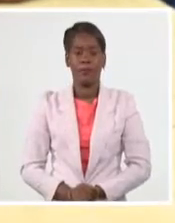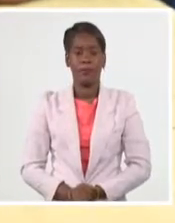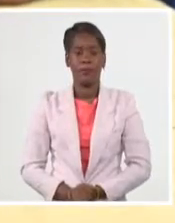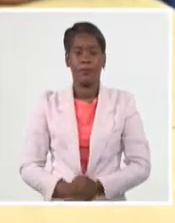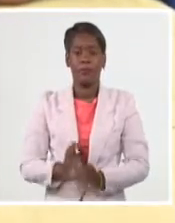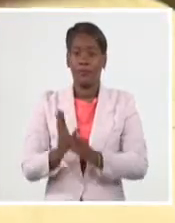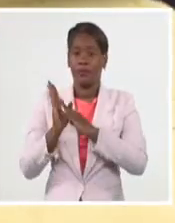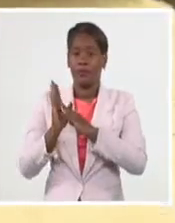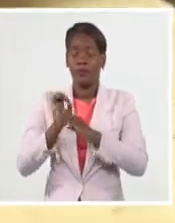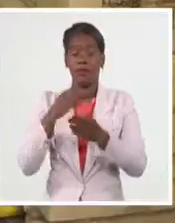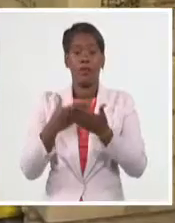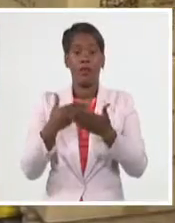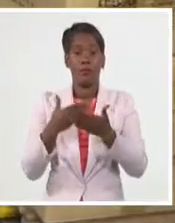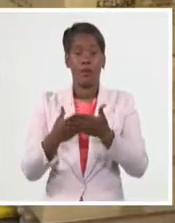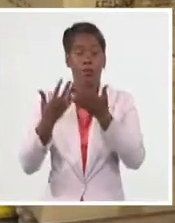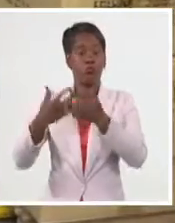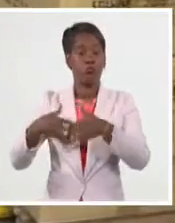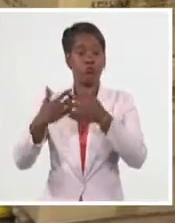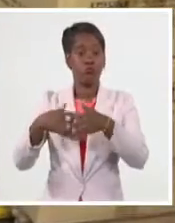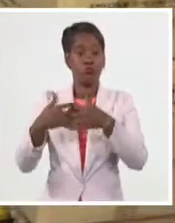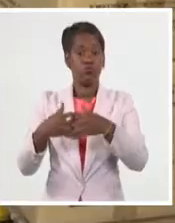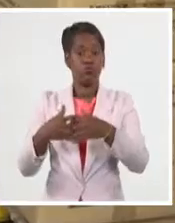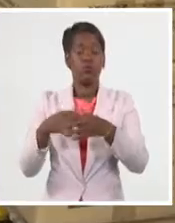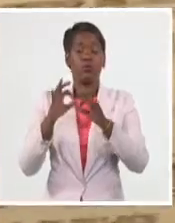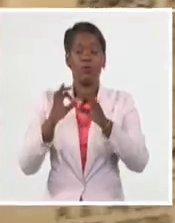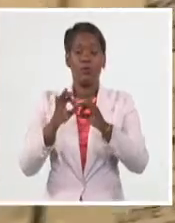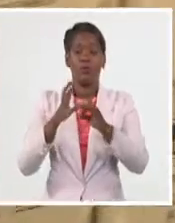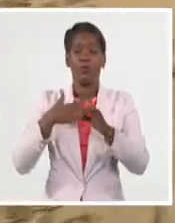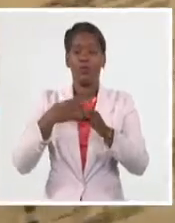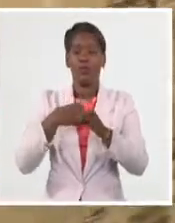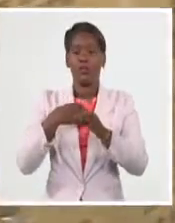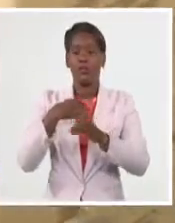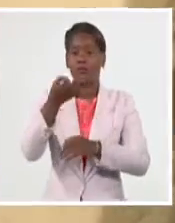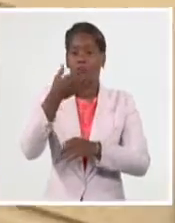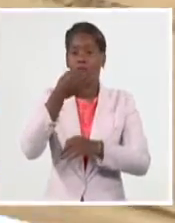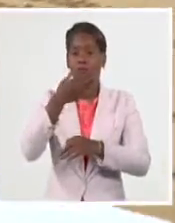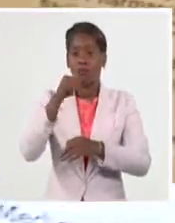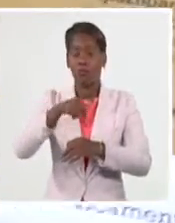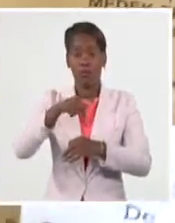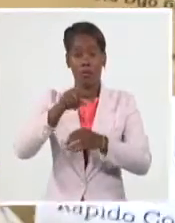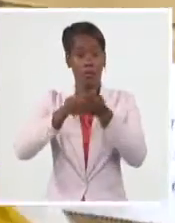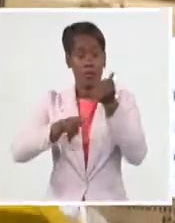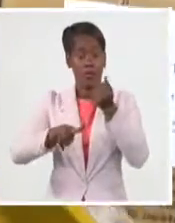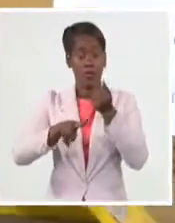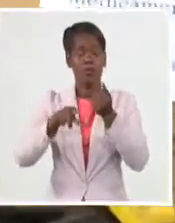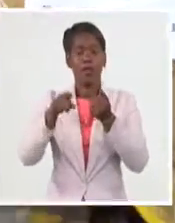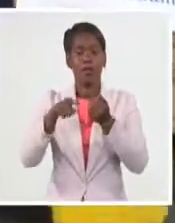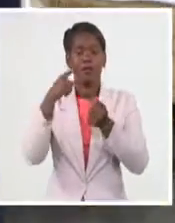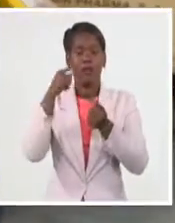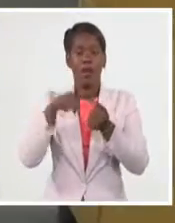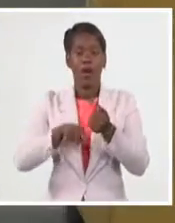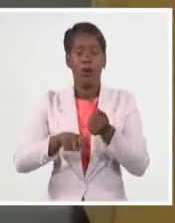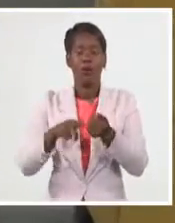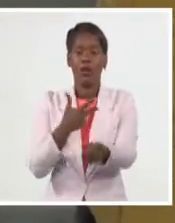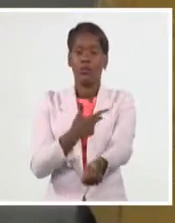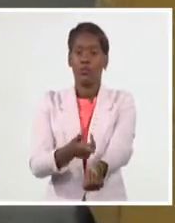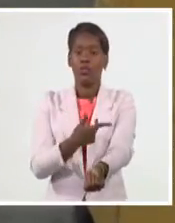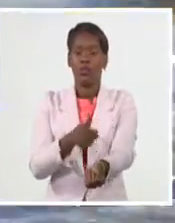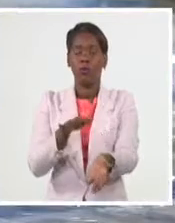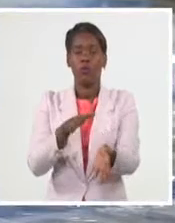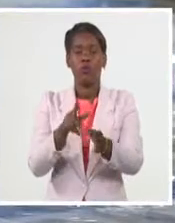La empresa comercializadora y distribuidora de medicamentos Encomet en la provincia recibe y controla el donativo de 12 toneladas